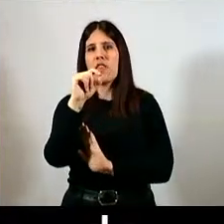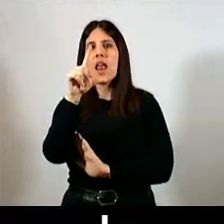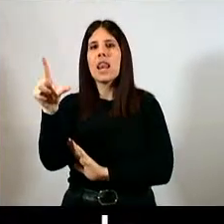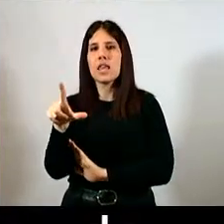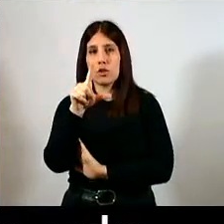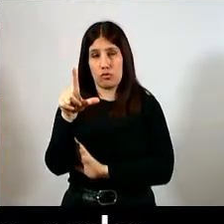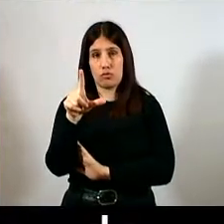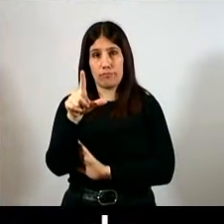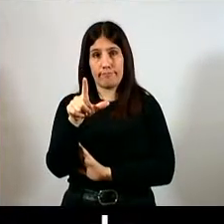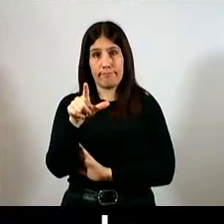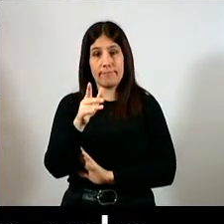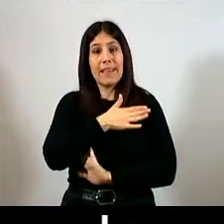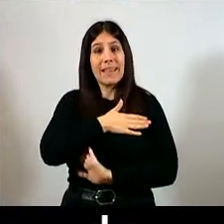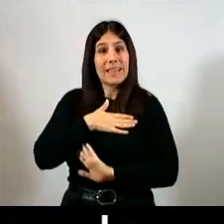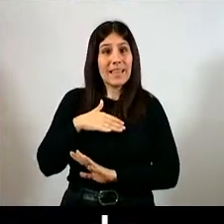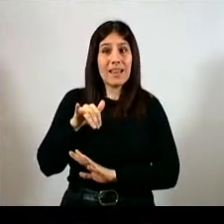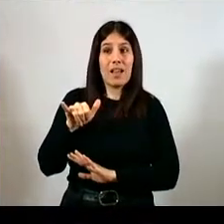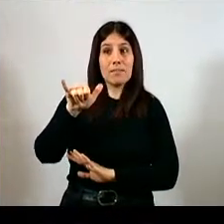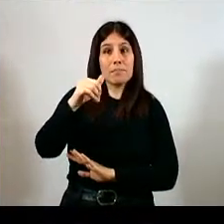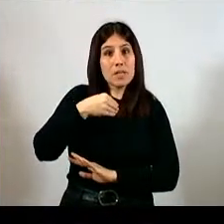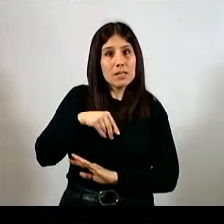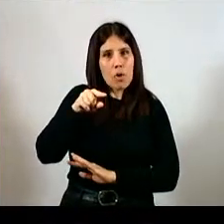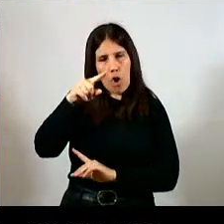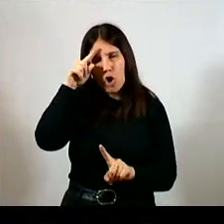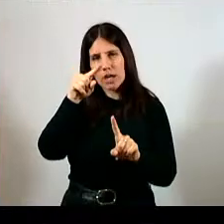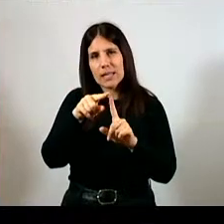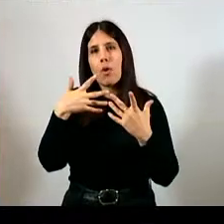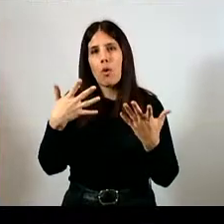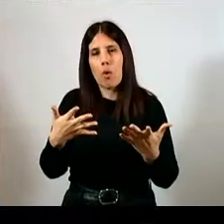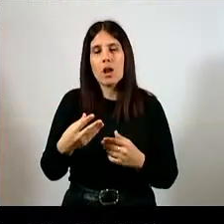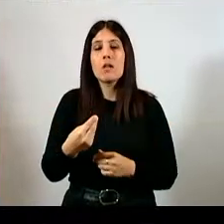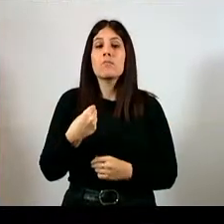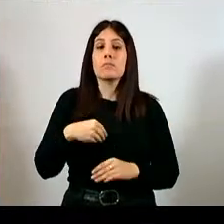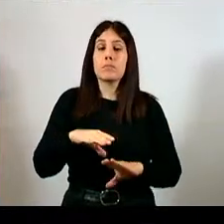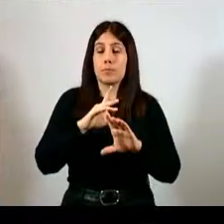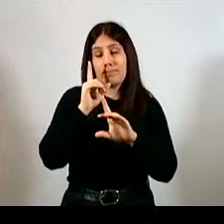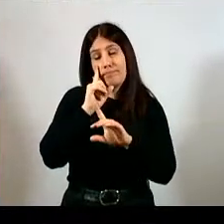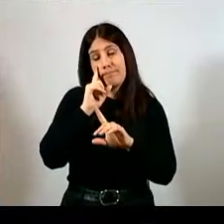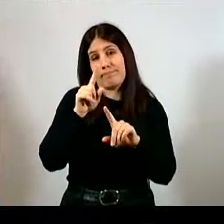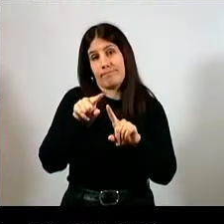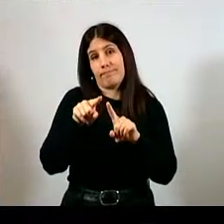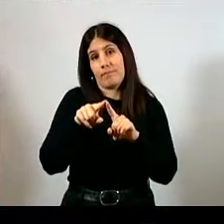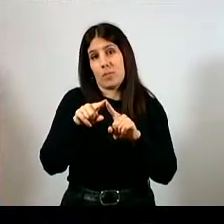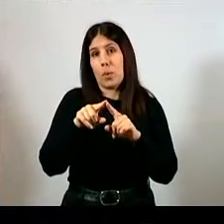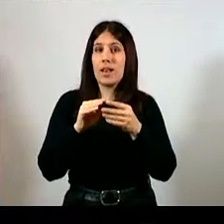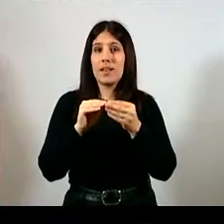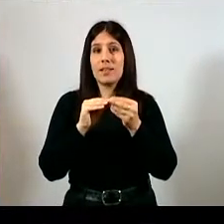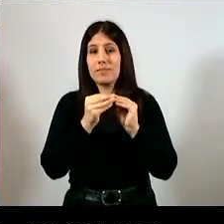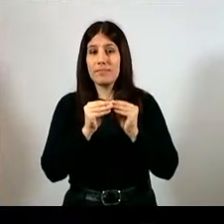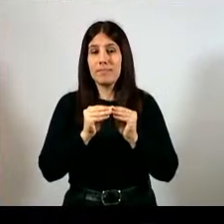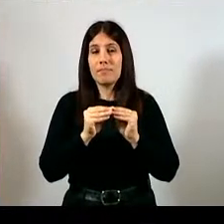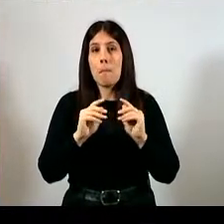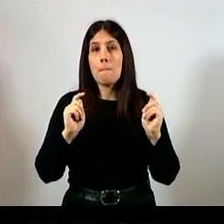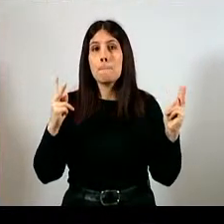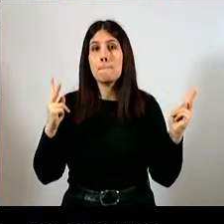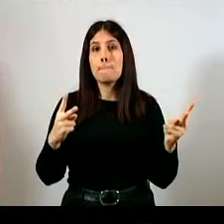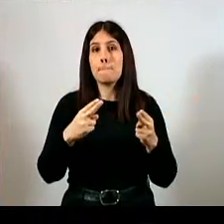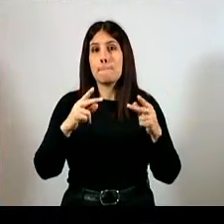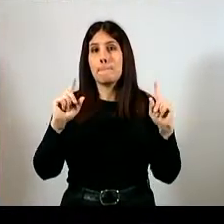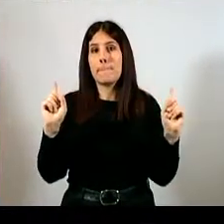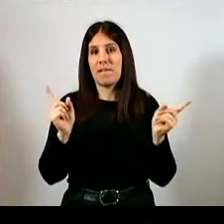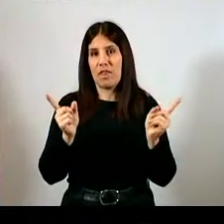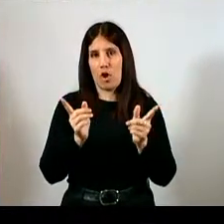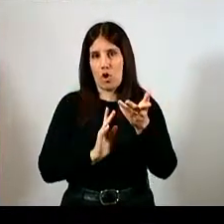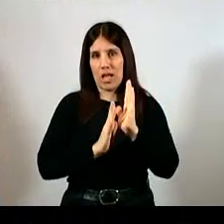la incorporación de este avión anfibio es reforzar el dispositivo de prevención y extinción de incendios con un medio que permite